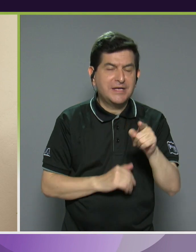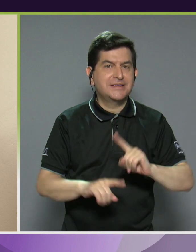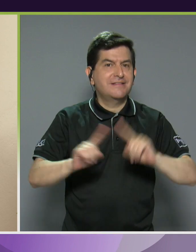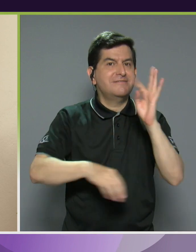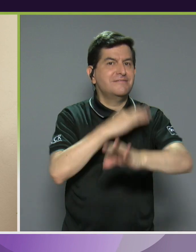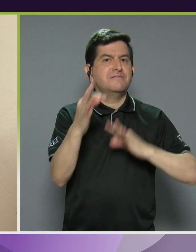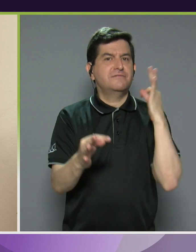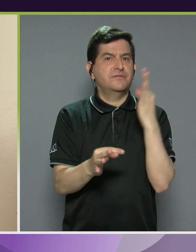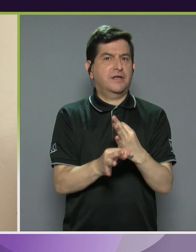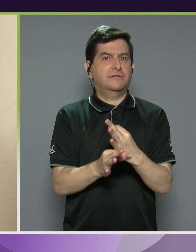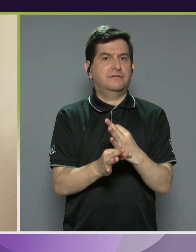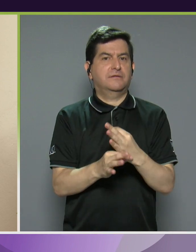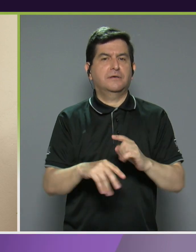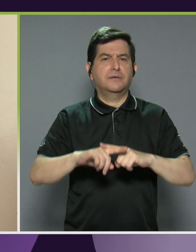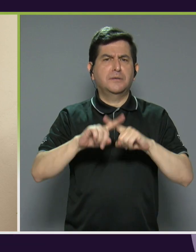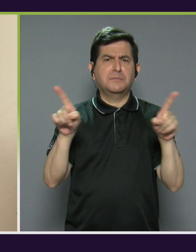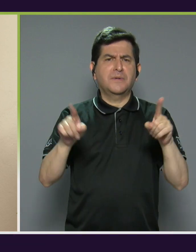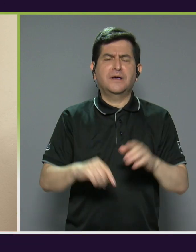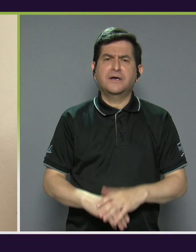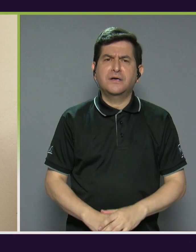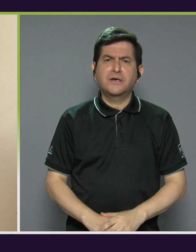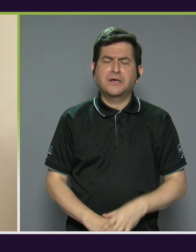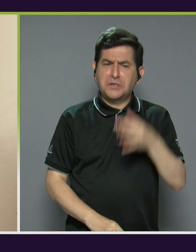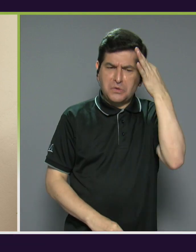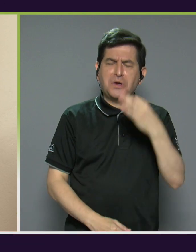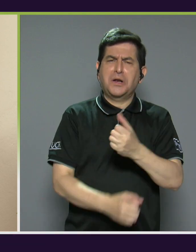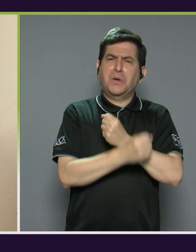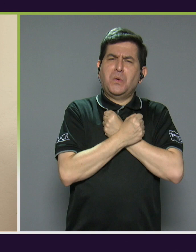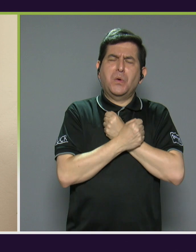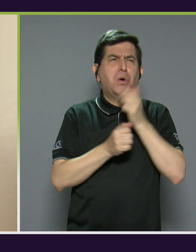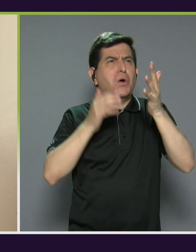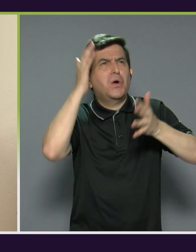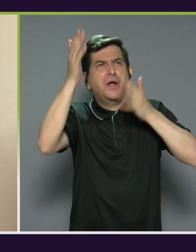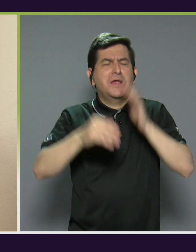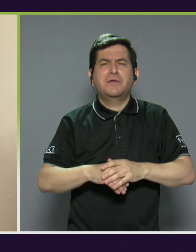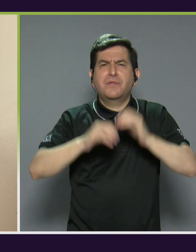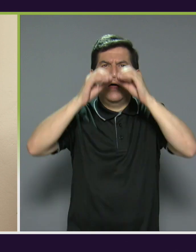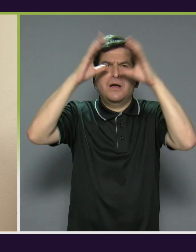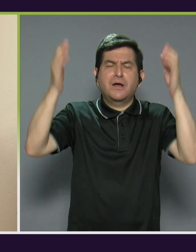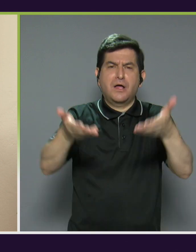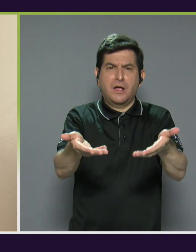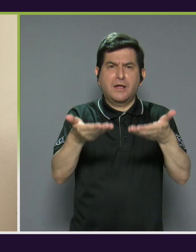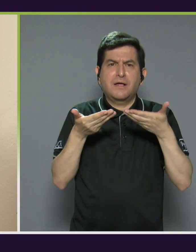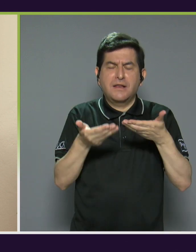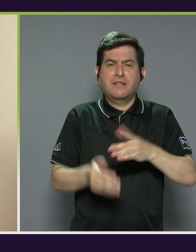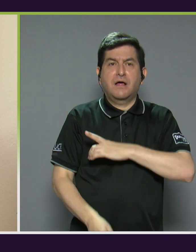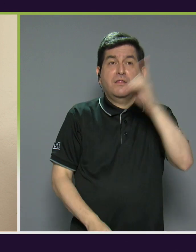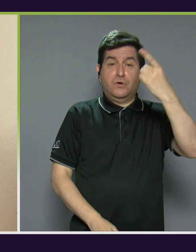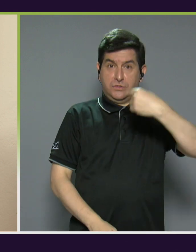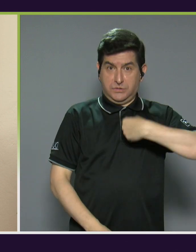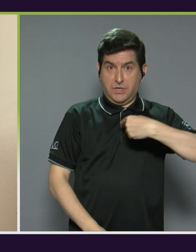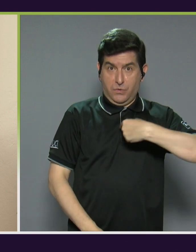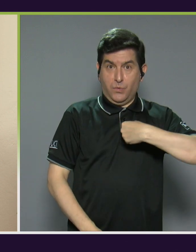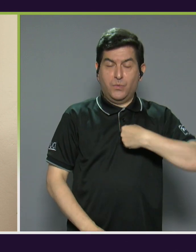discapacidad era de otra índole. Sin embargo, yo creo que el amor, la creatividad, la imaginación que Dios le va dando a